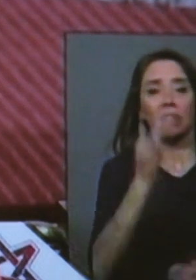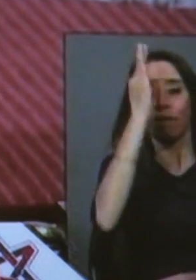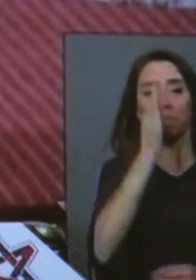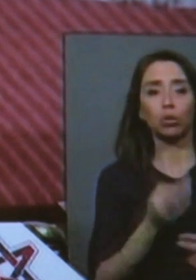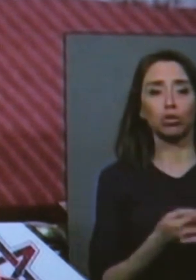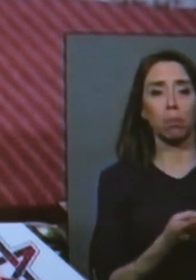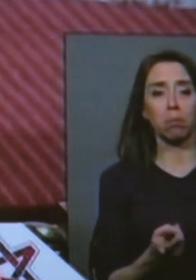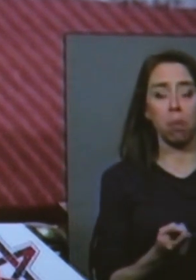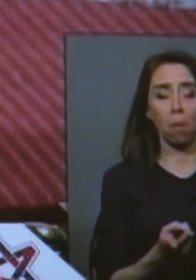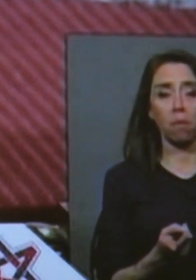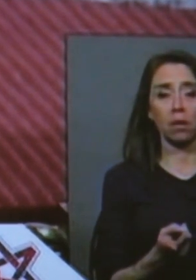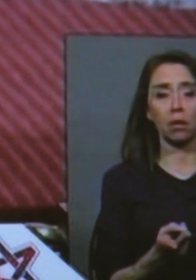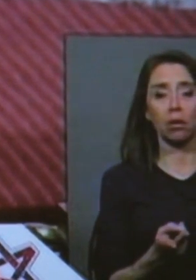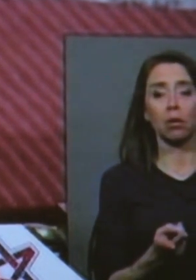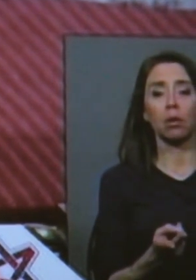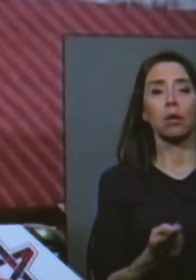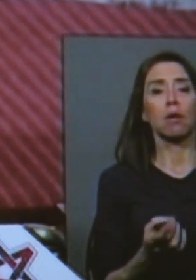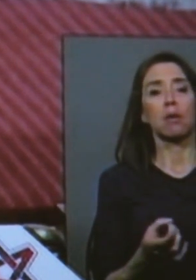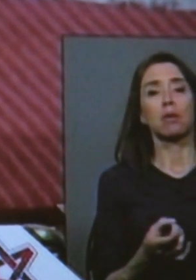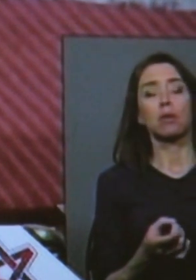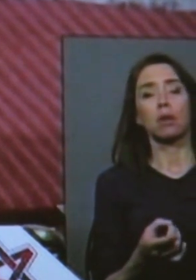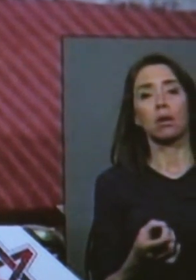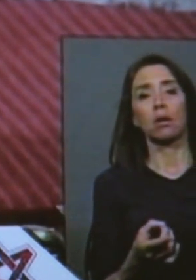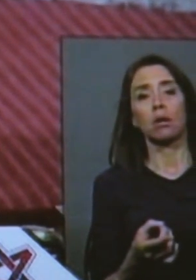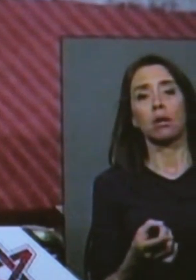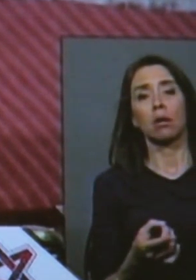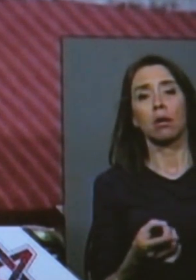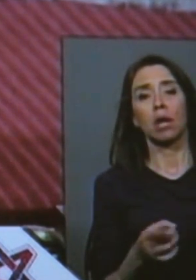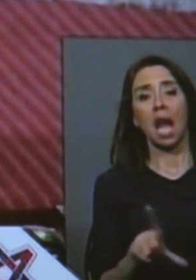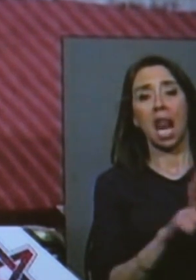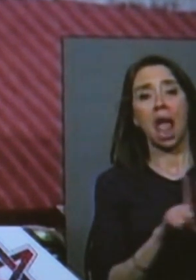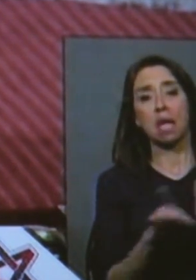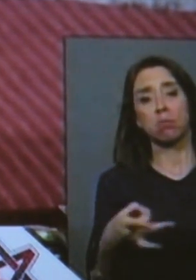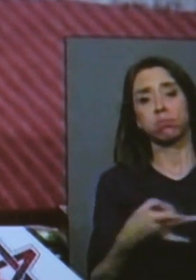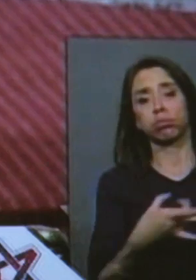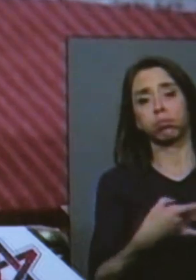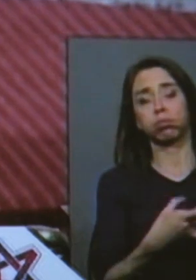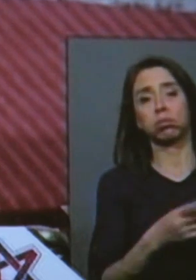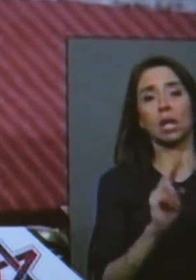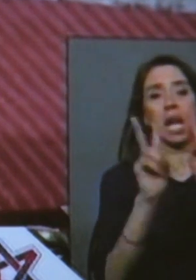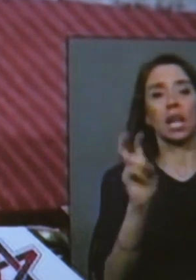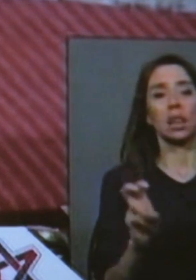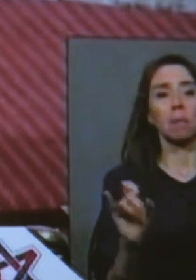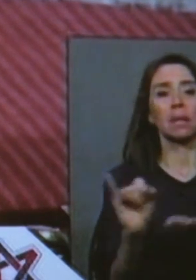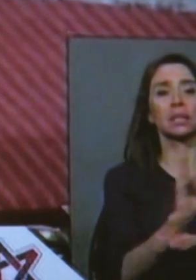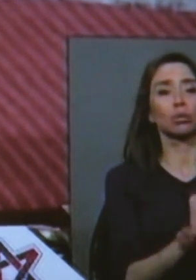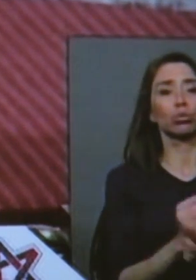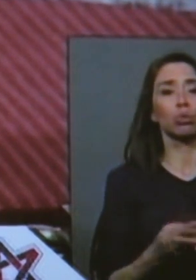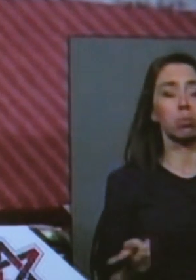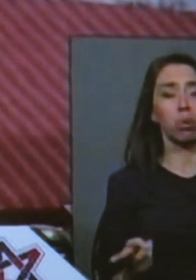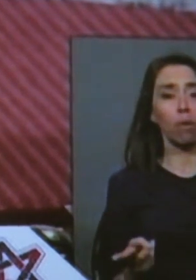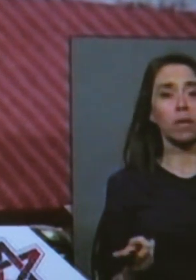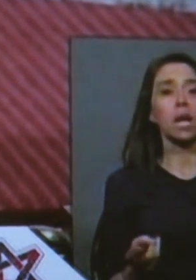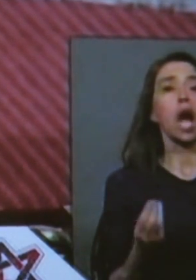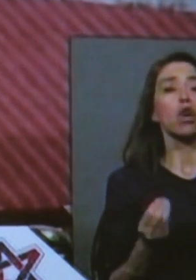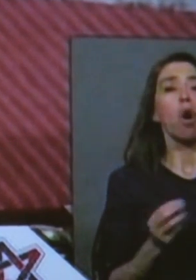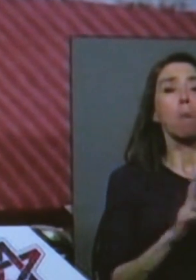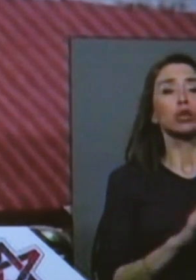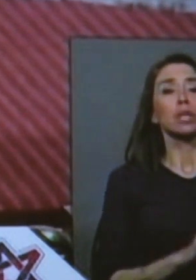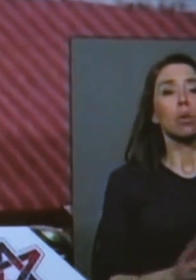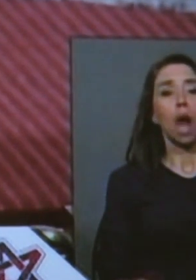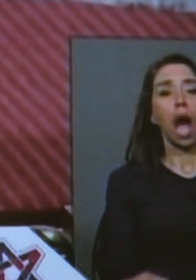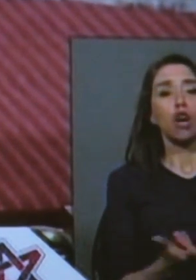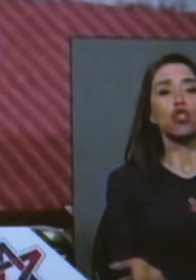la vulneración inescrupulosa de todas las leyes que regulan el ámbito público y en especial el de las compras